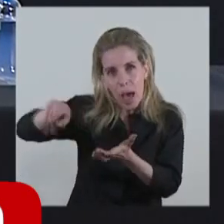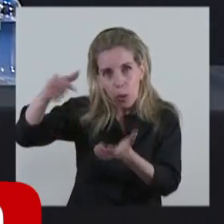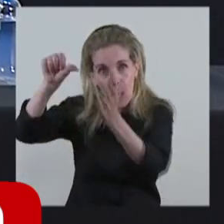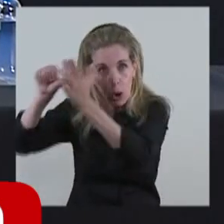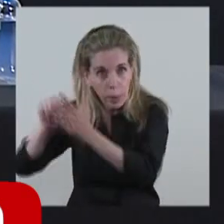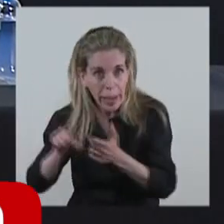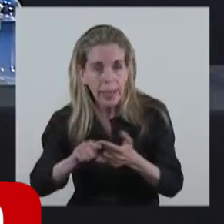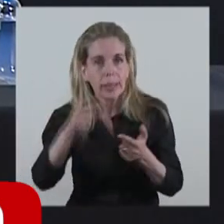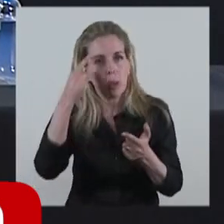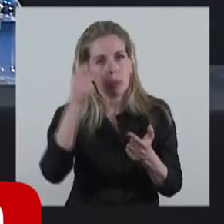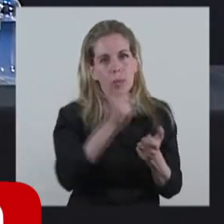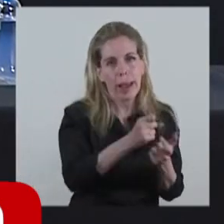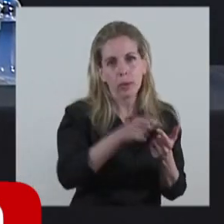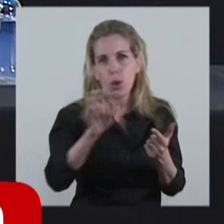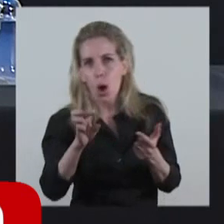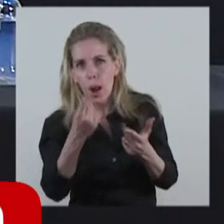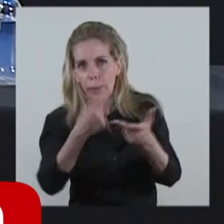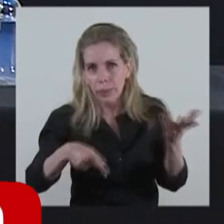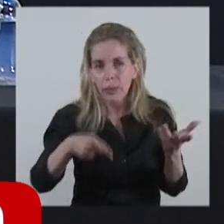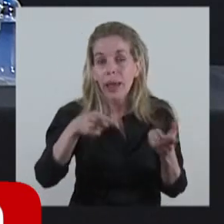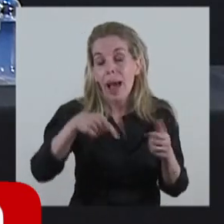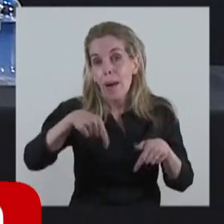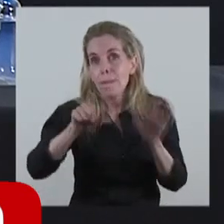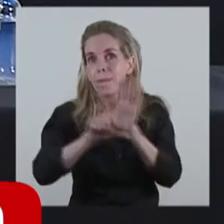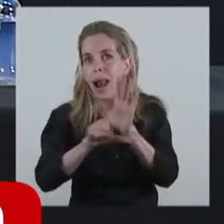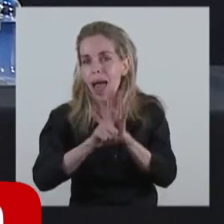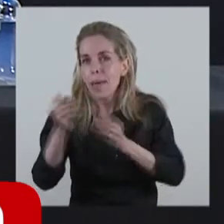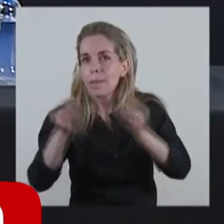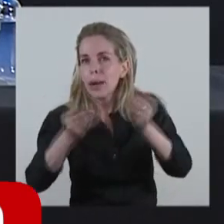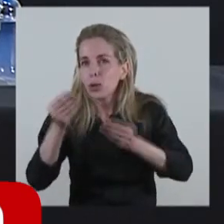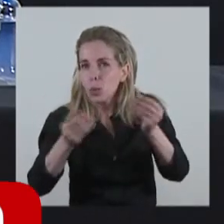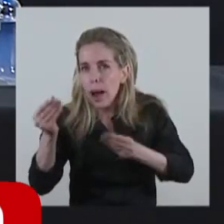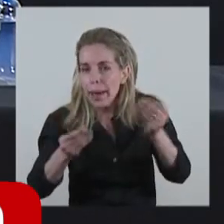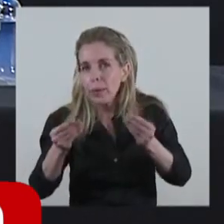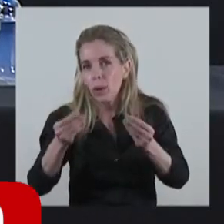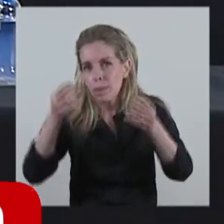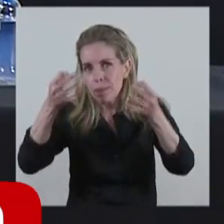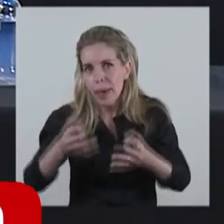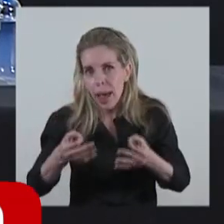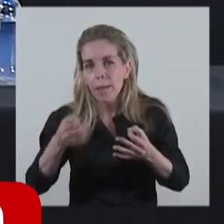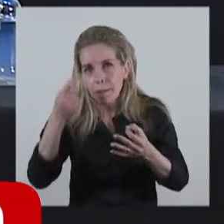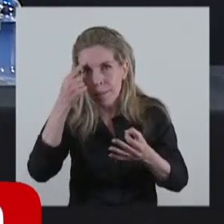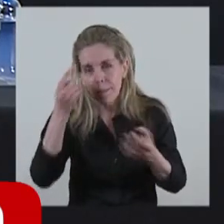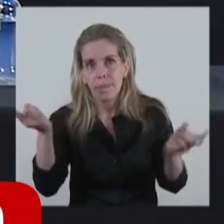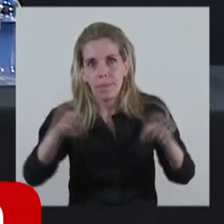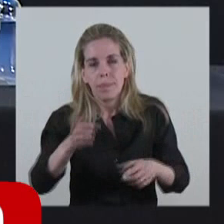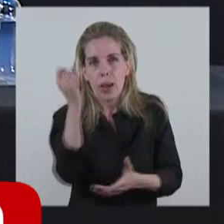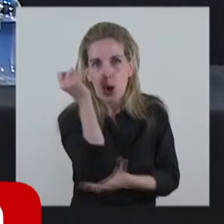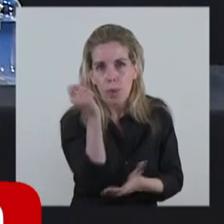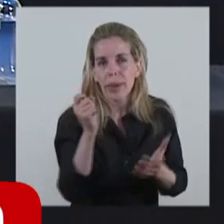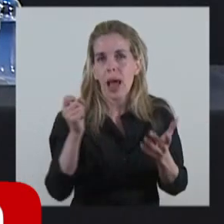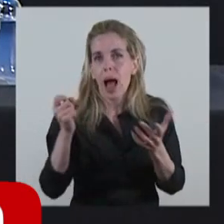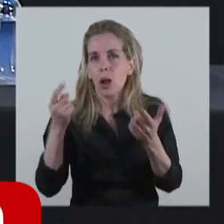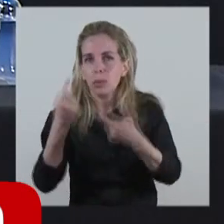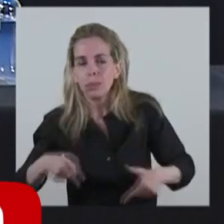mercados de financiamiento en pesos y una ley de presupuesto que tenga el sentido de la recuperación y al mismo tiempo la normalización de las